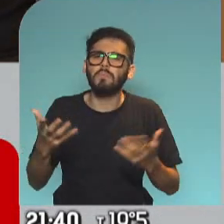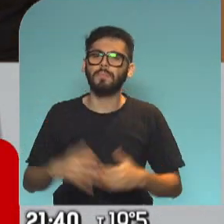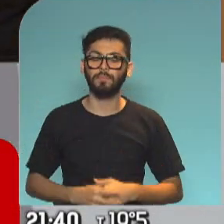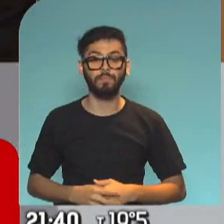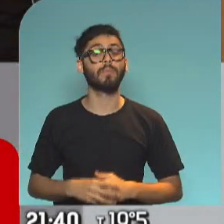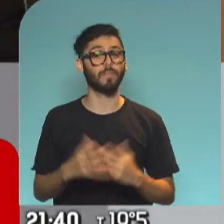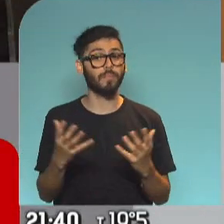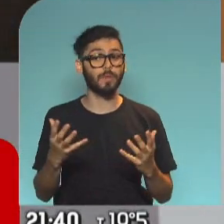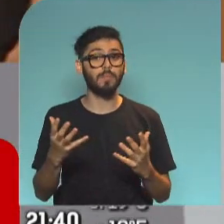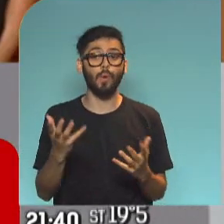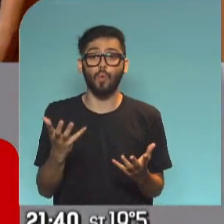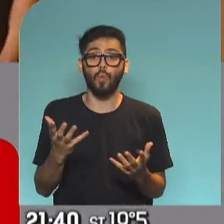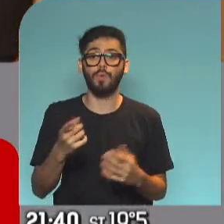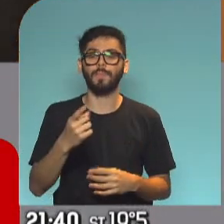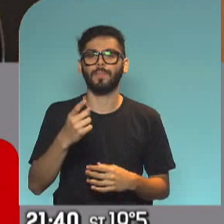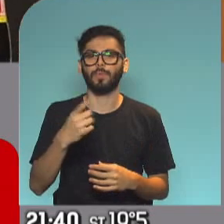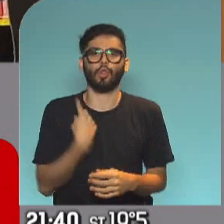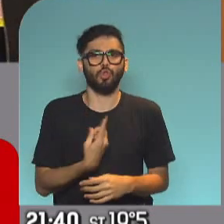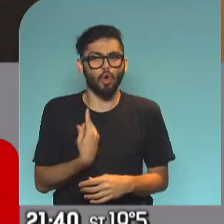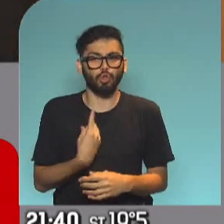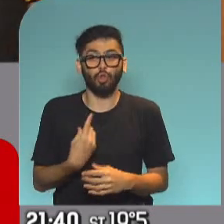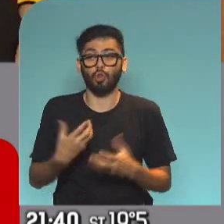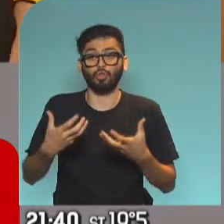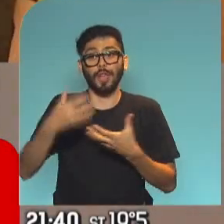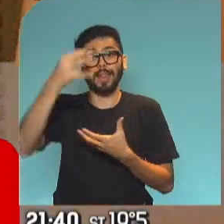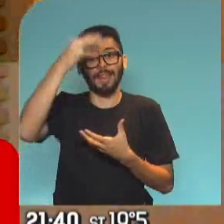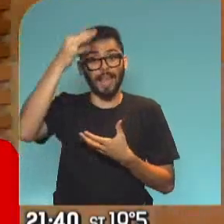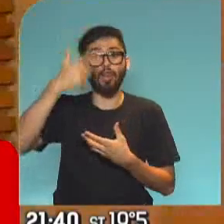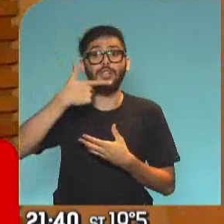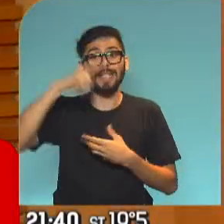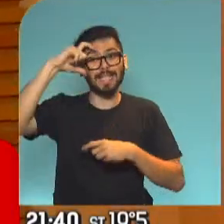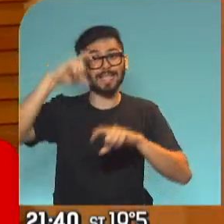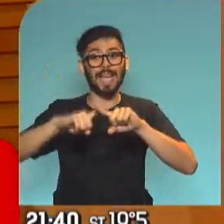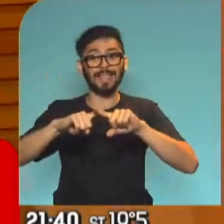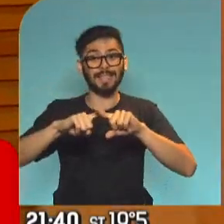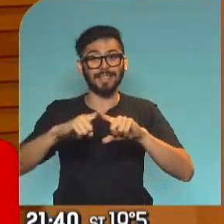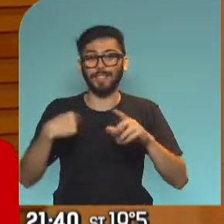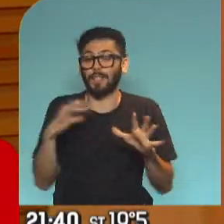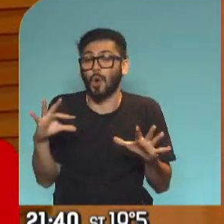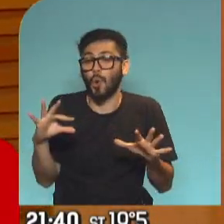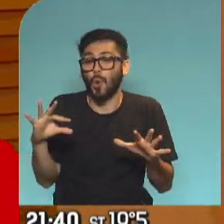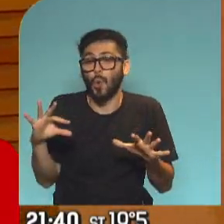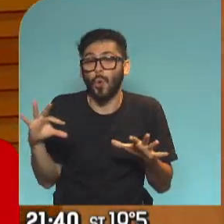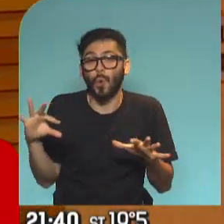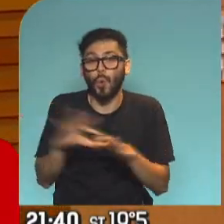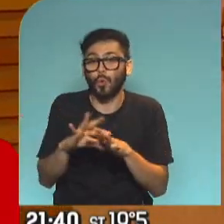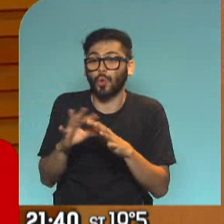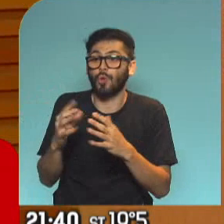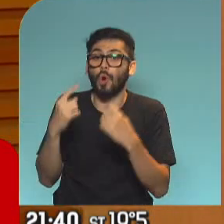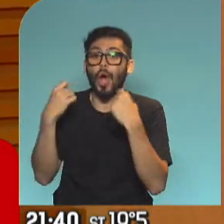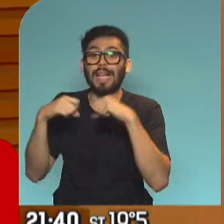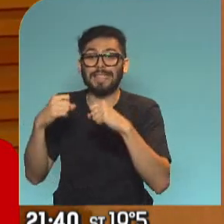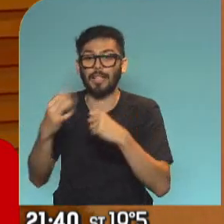Sí, por supuesto, digamos, nosotros, particularmente en Sex, que es en donde ahora me pescaron justo para hacer esta nota, detuve un rato el